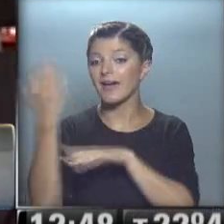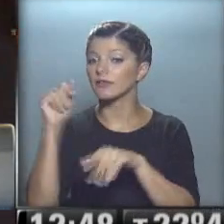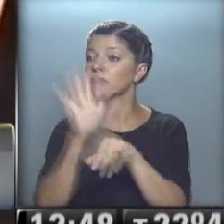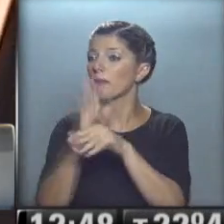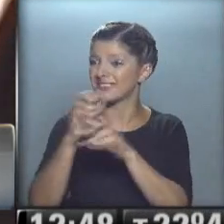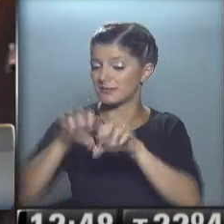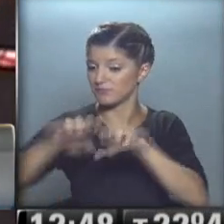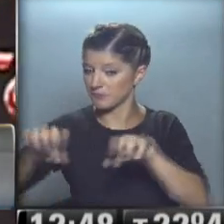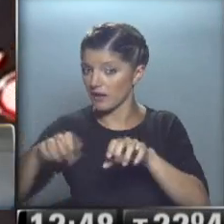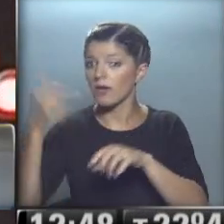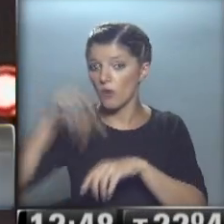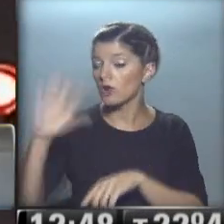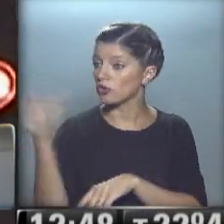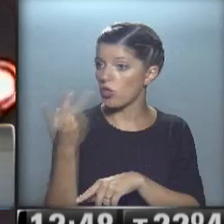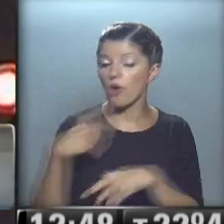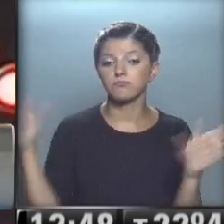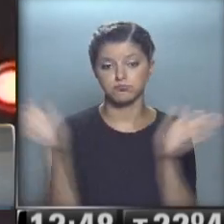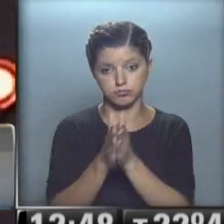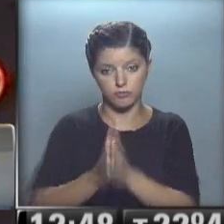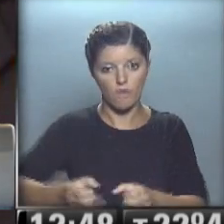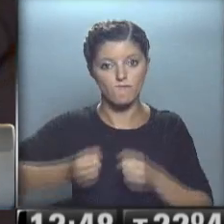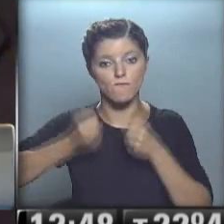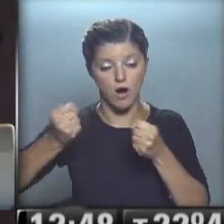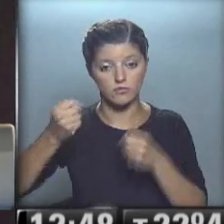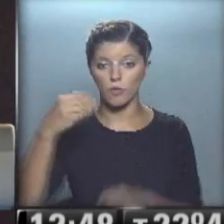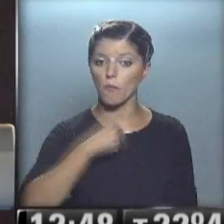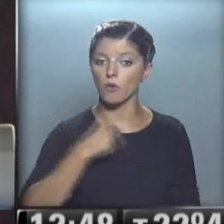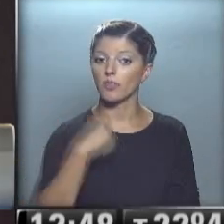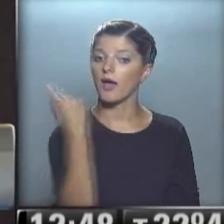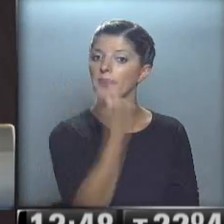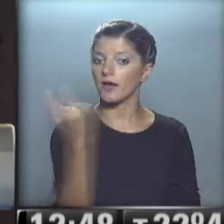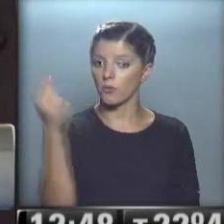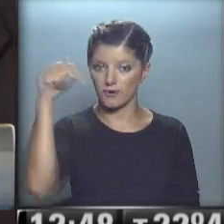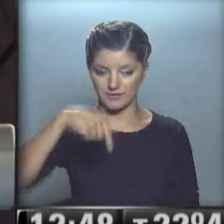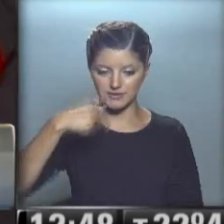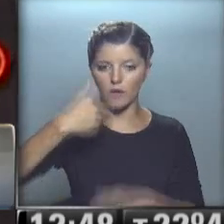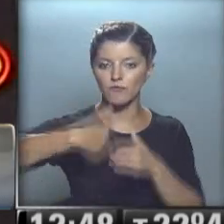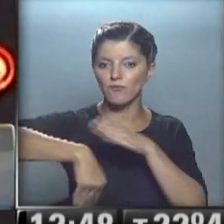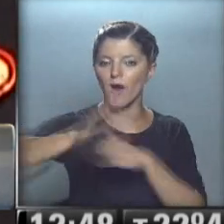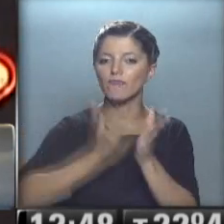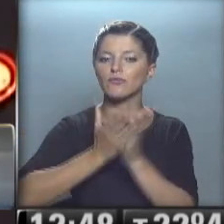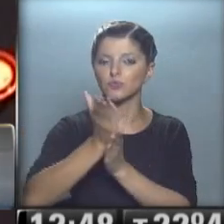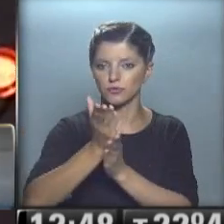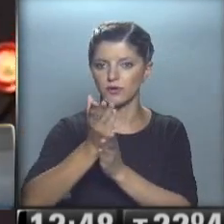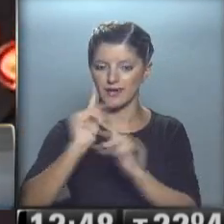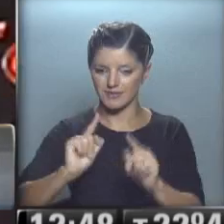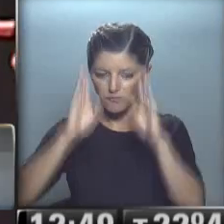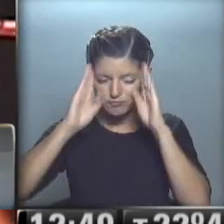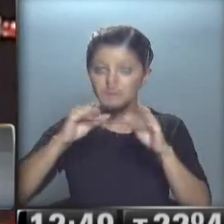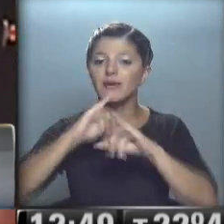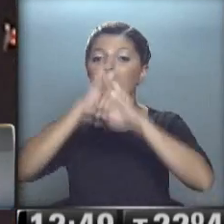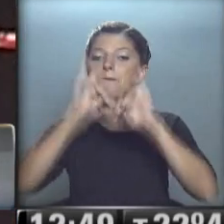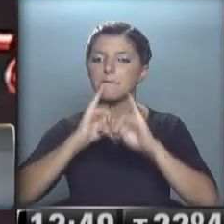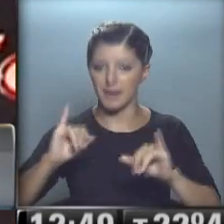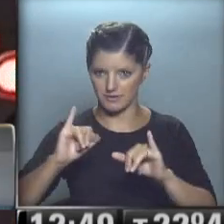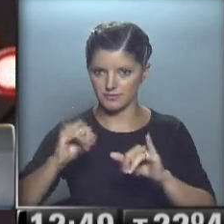centrar todos nuestros esfuerzos y nuestras voluntades en la agenda del futuro que es la agenda de la paz la agenda